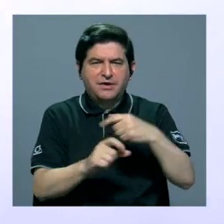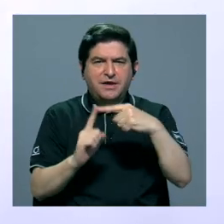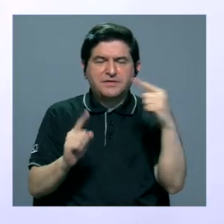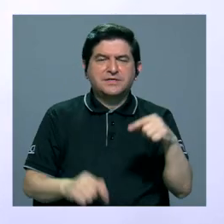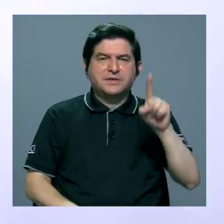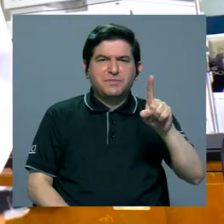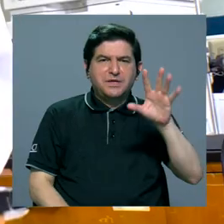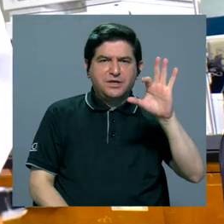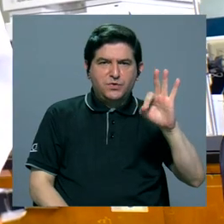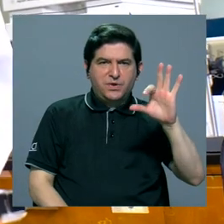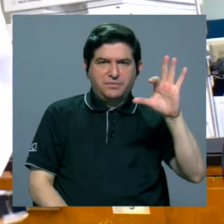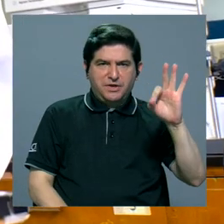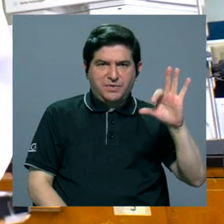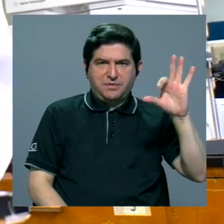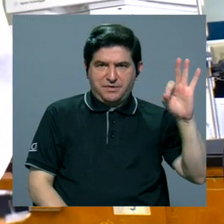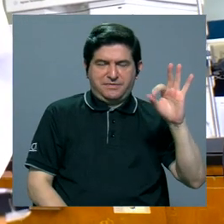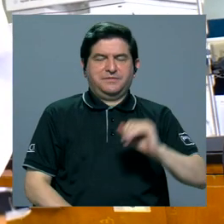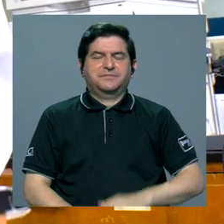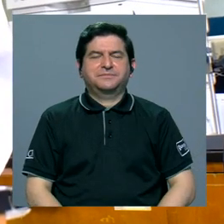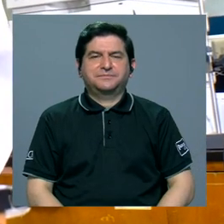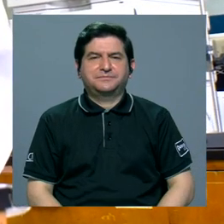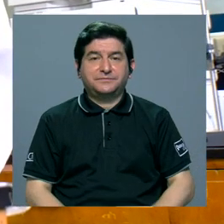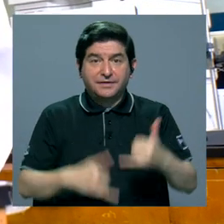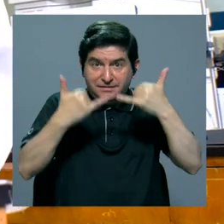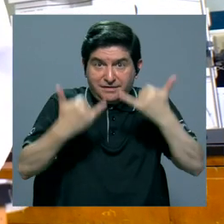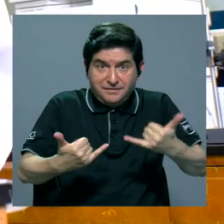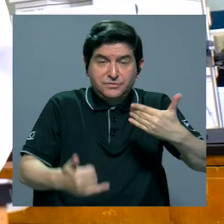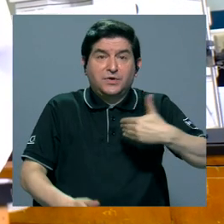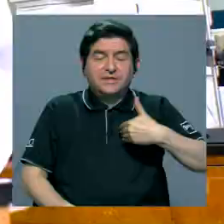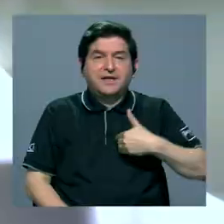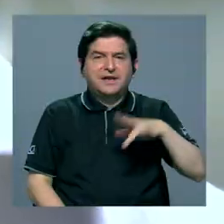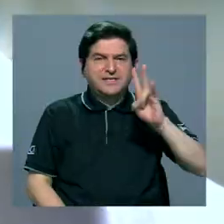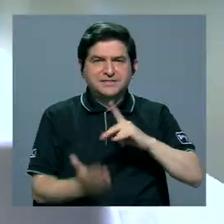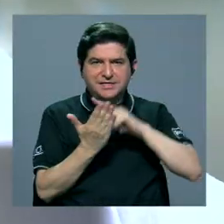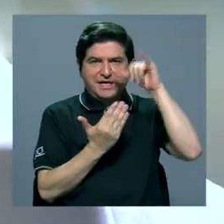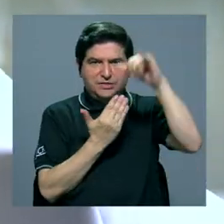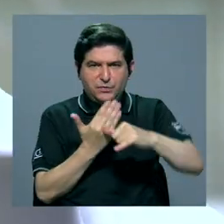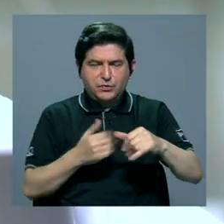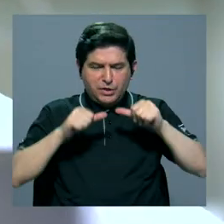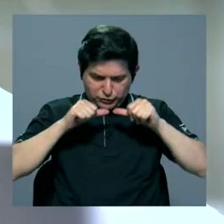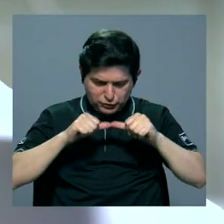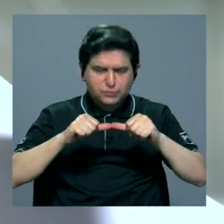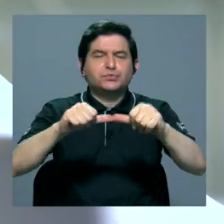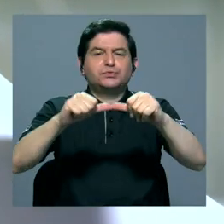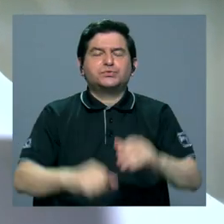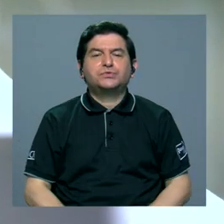año 1999. Actualmente tiene 7 proyectos